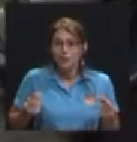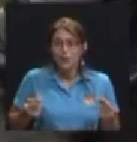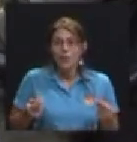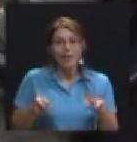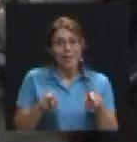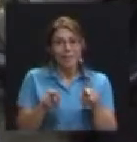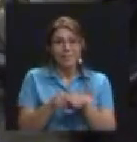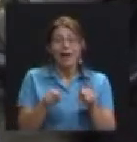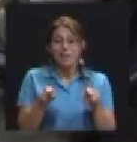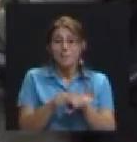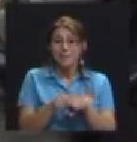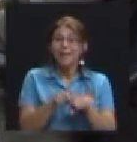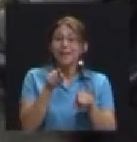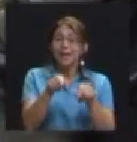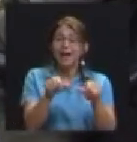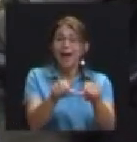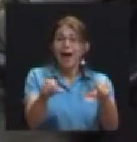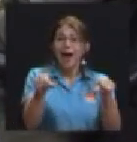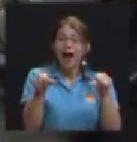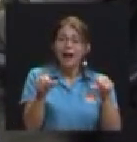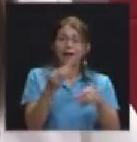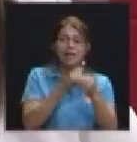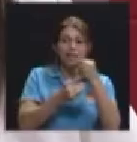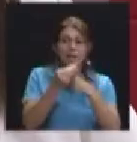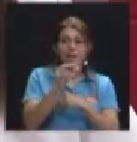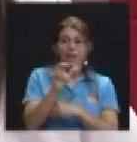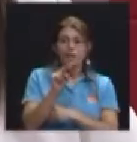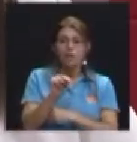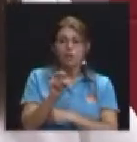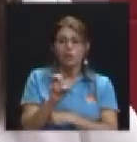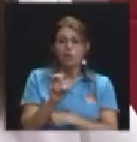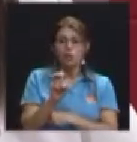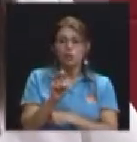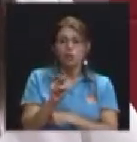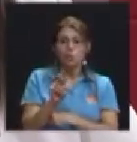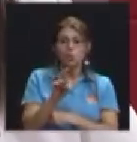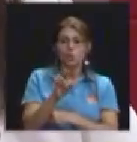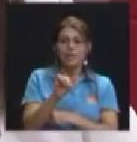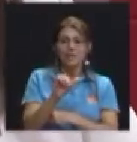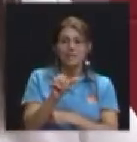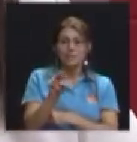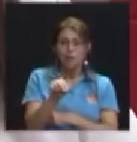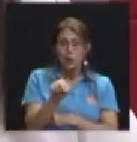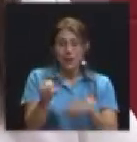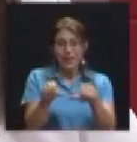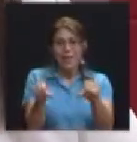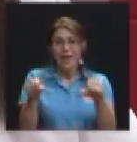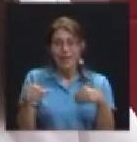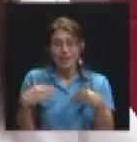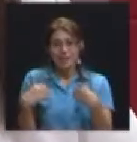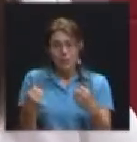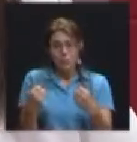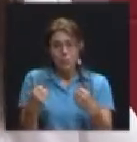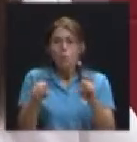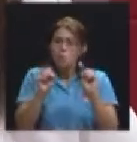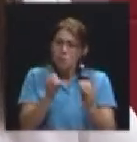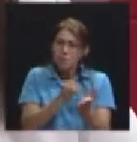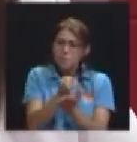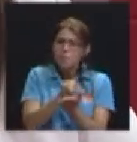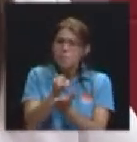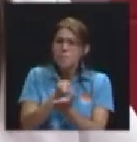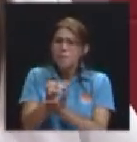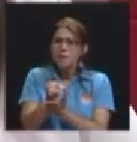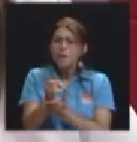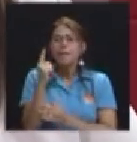campo también de la nutrición y de la salud hacer estudios para ver cómo está nuestra alimentación en cuanto a